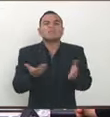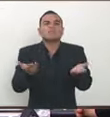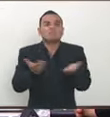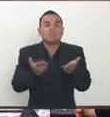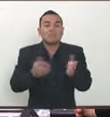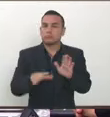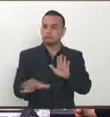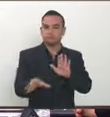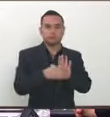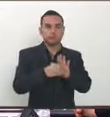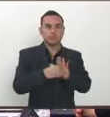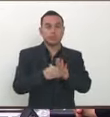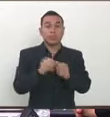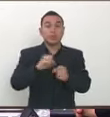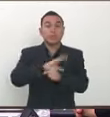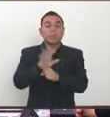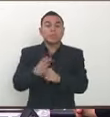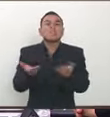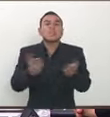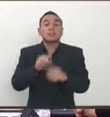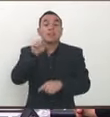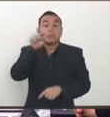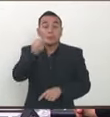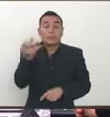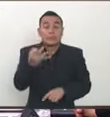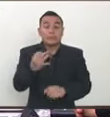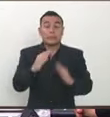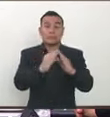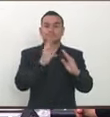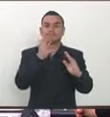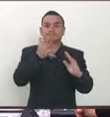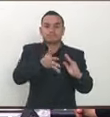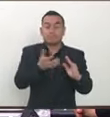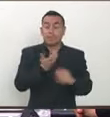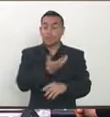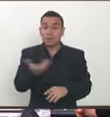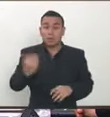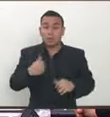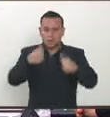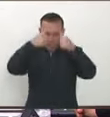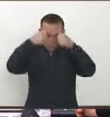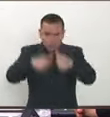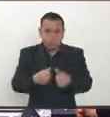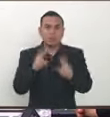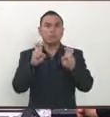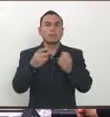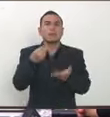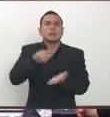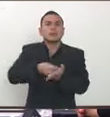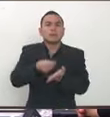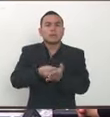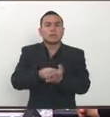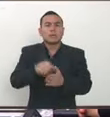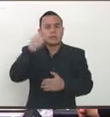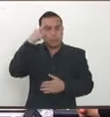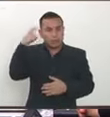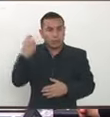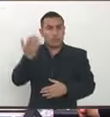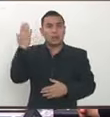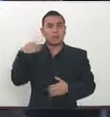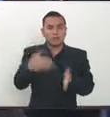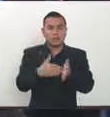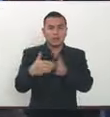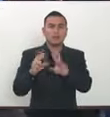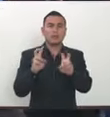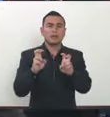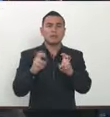no adquirir el virus, que es quedándose en casa. Ya se tomaron medidas económicas, ya probamos. Yo recuerdo cuando empezamos con esto, ya algunas personas